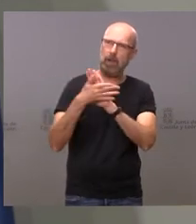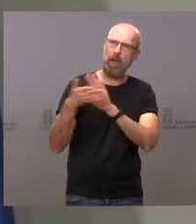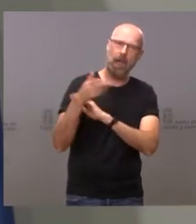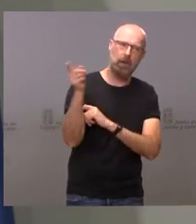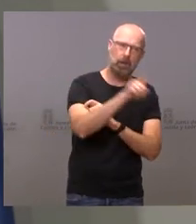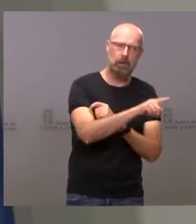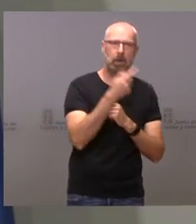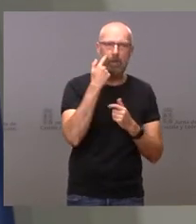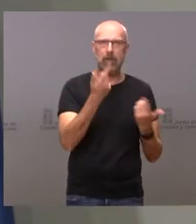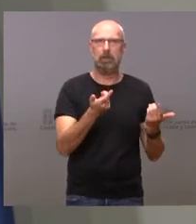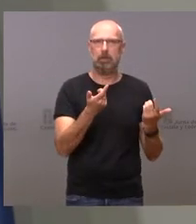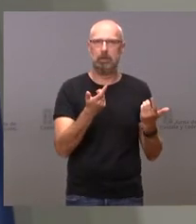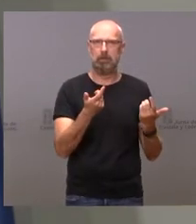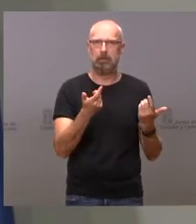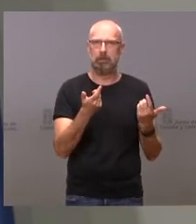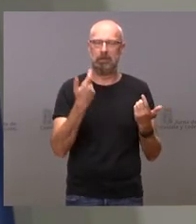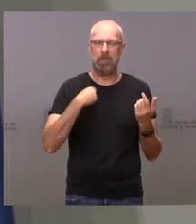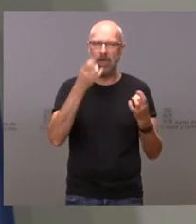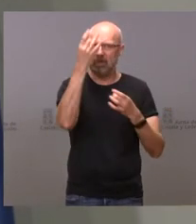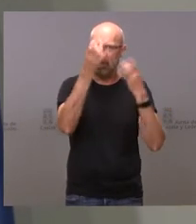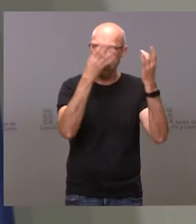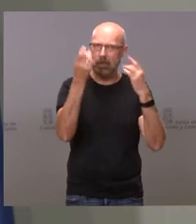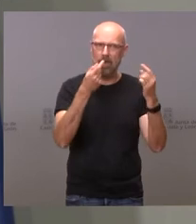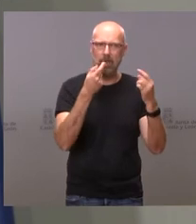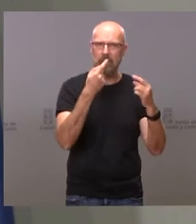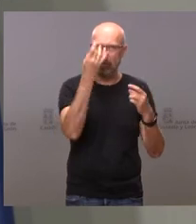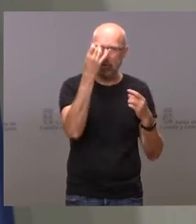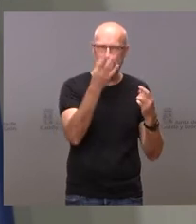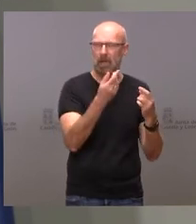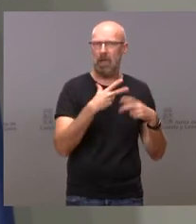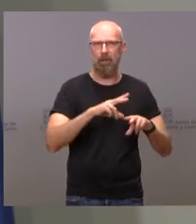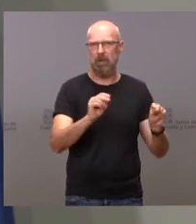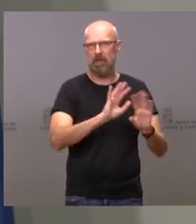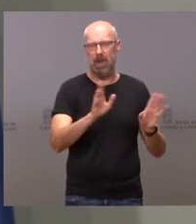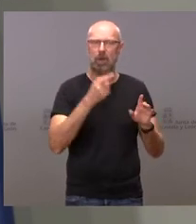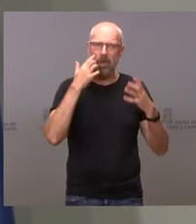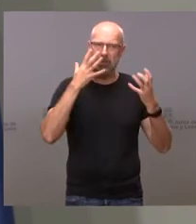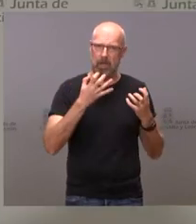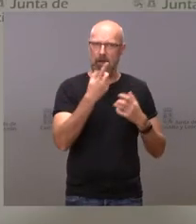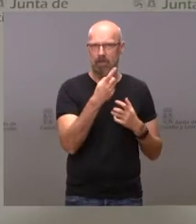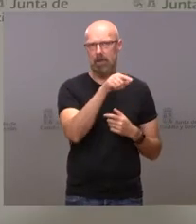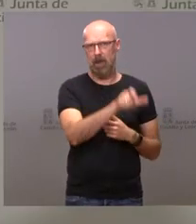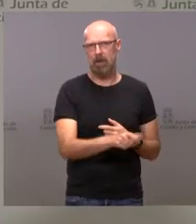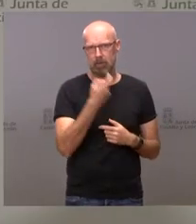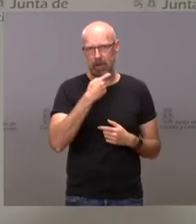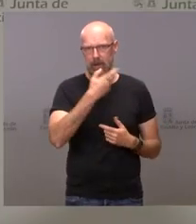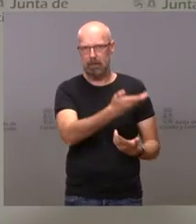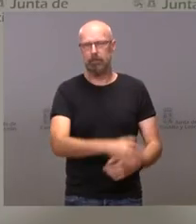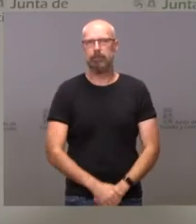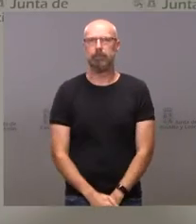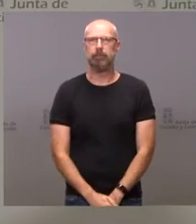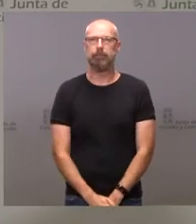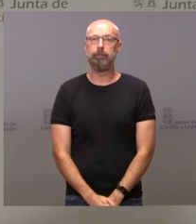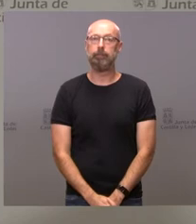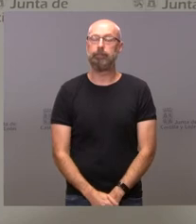las bondades de acabar con la demagogia y afrontar los problemas desde la seriedad. Sí, por ese mismo